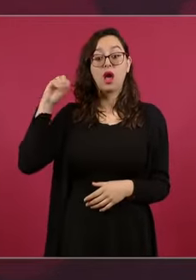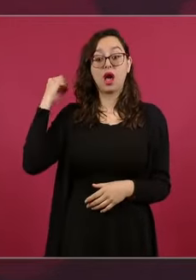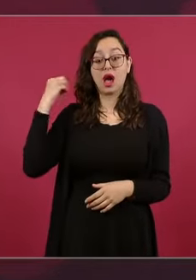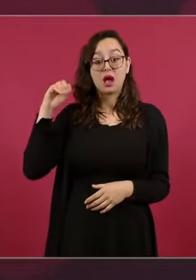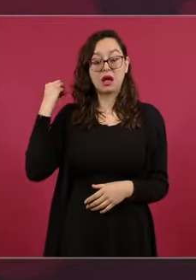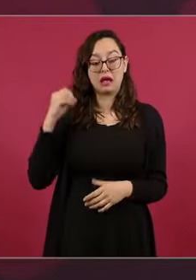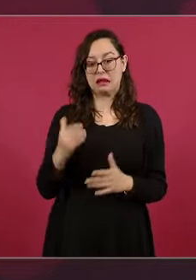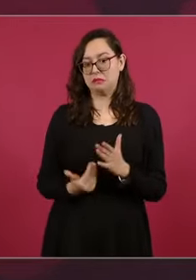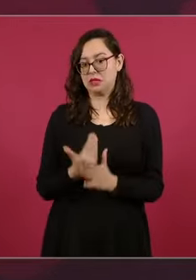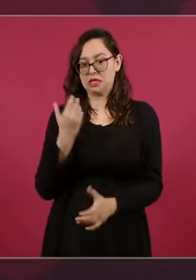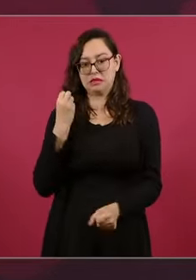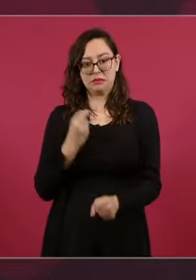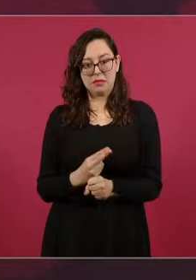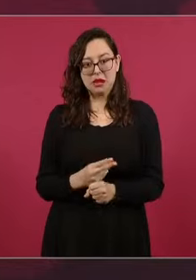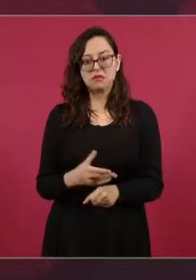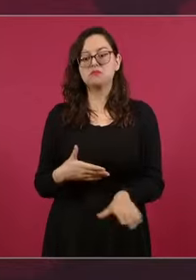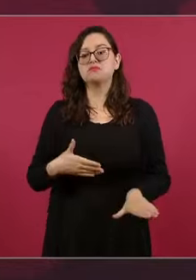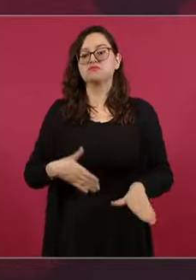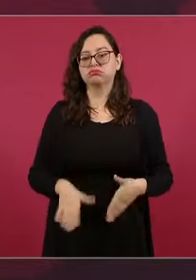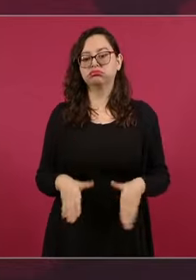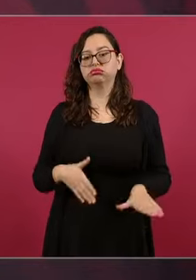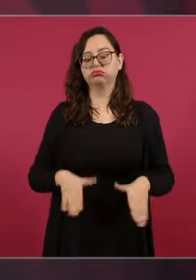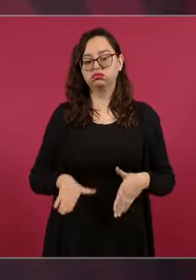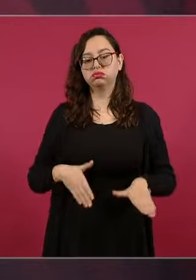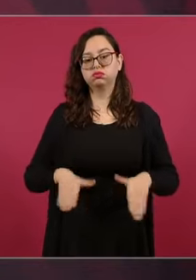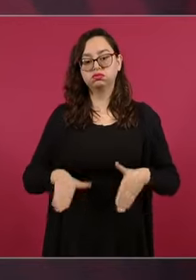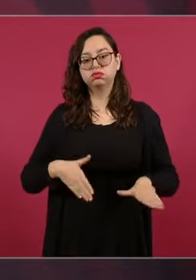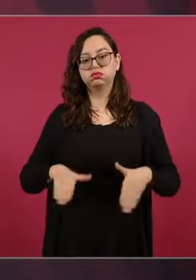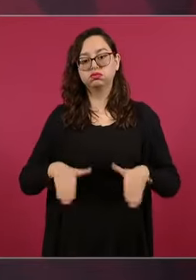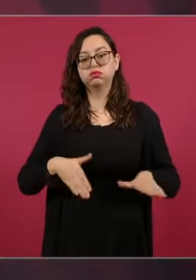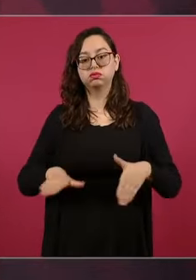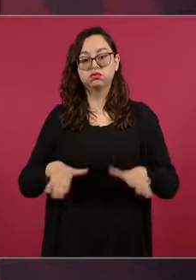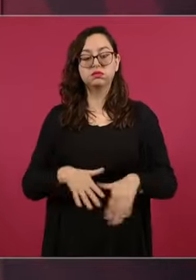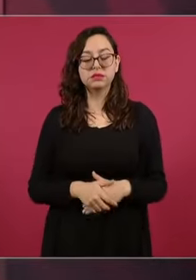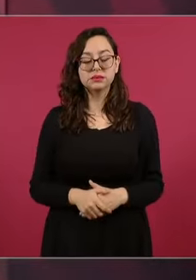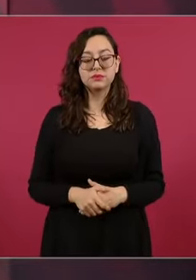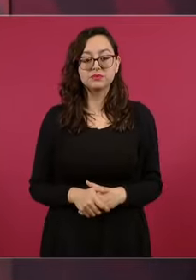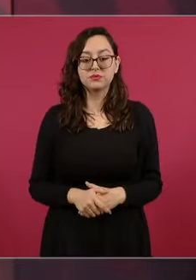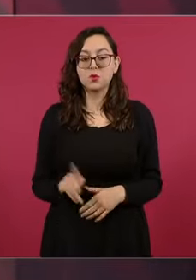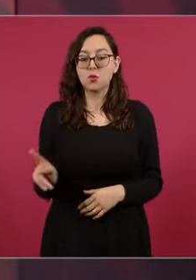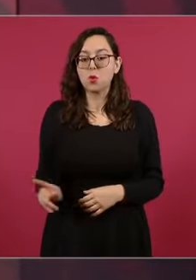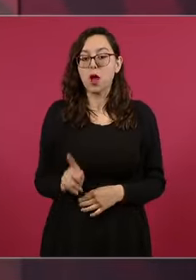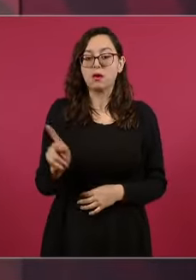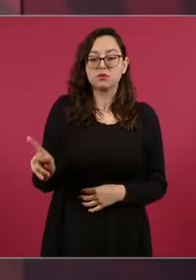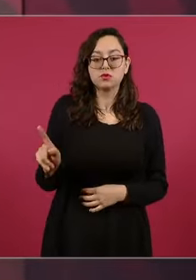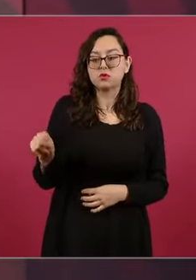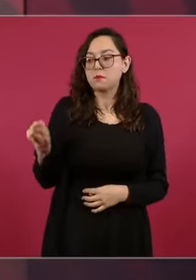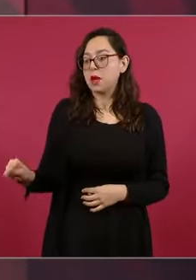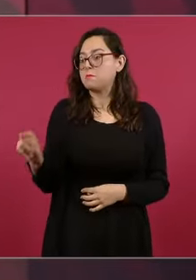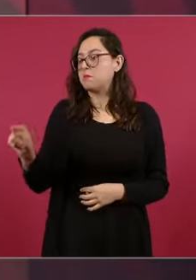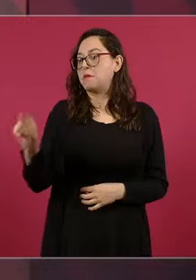caminaba temprano y en varios pueblos,